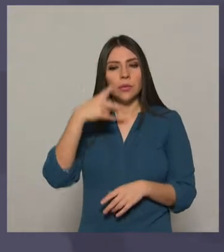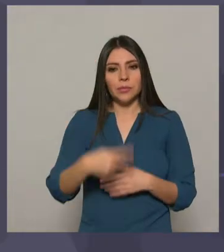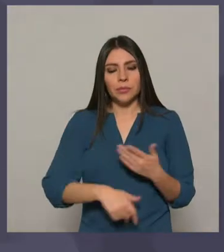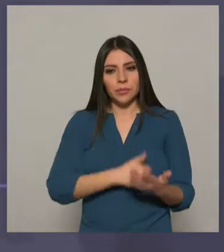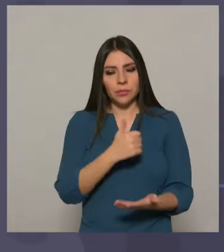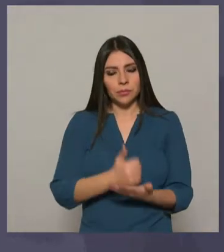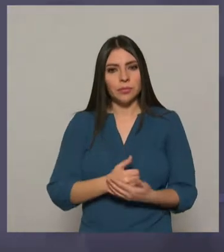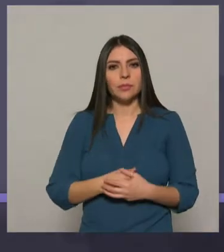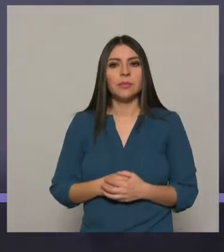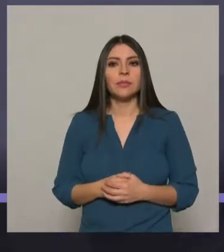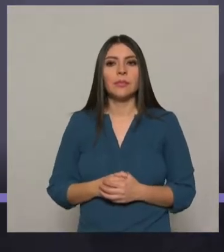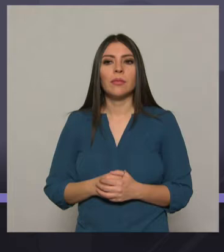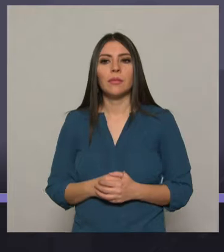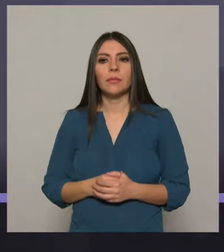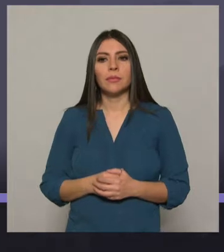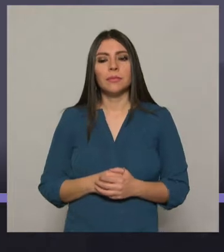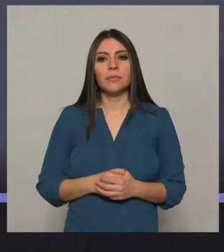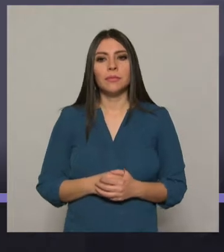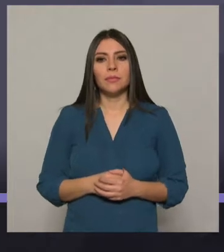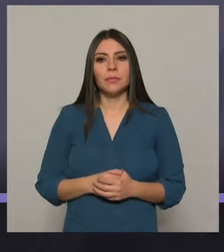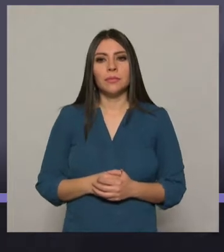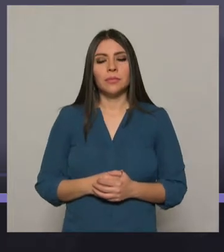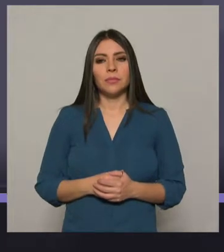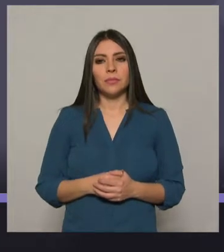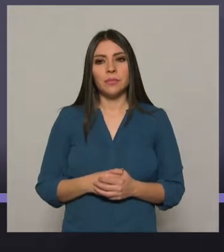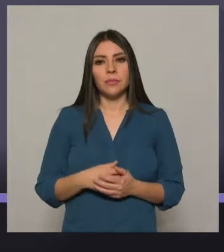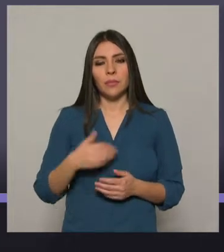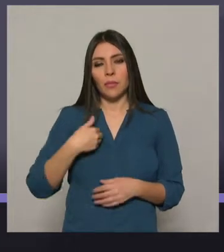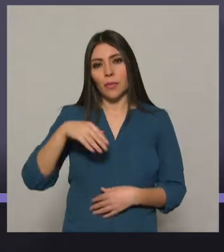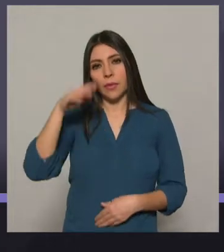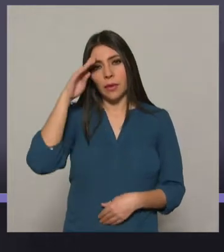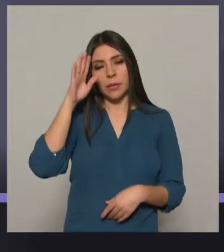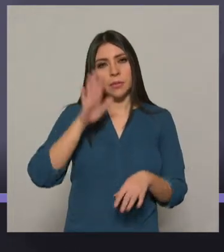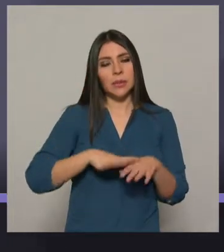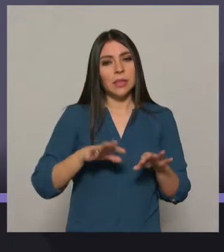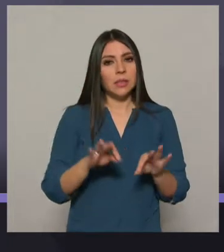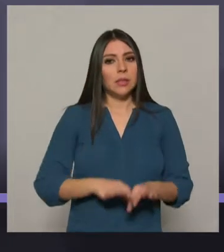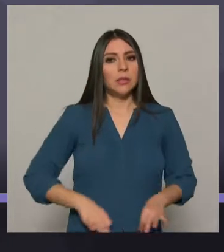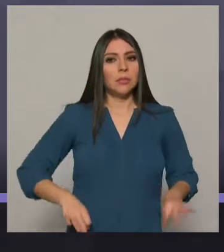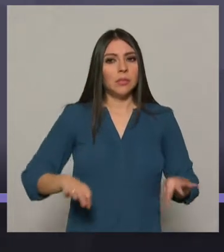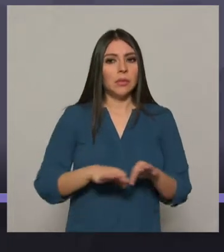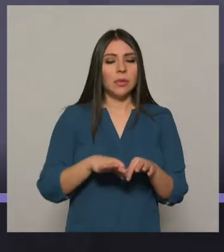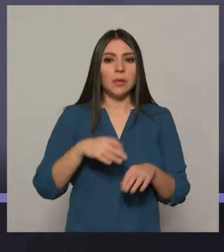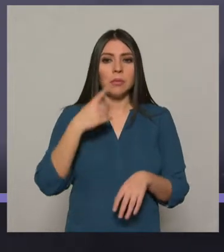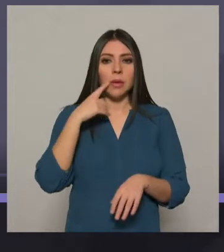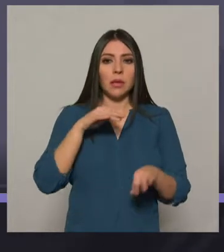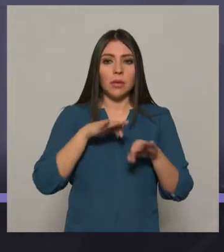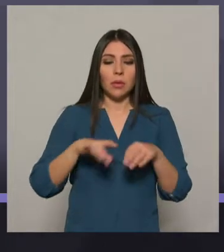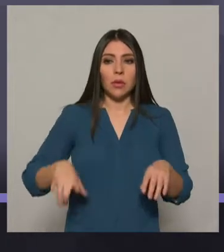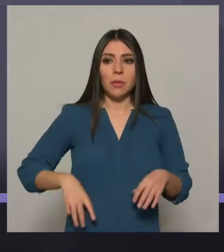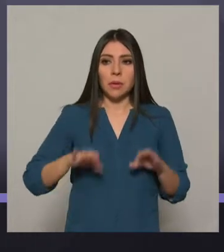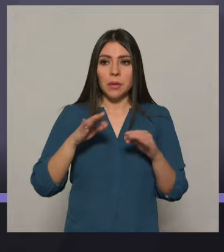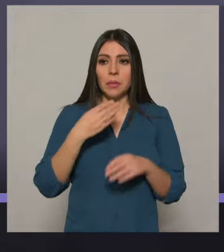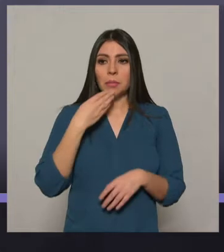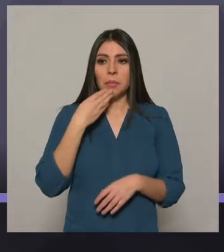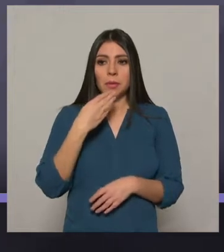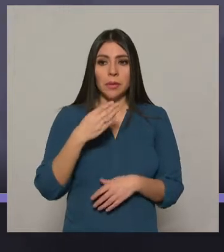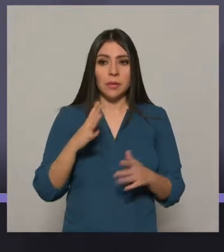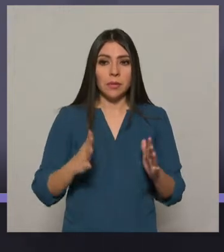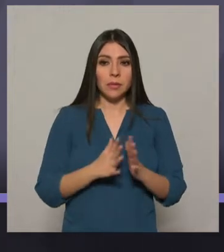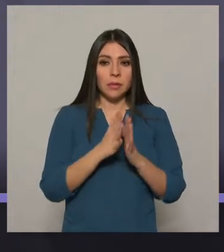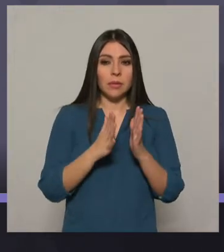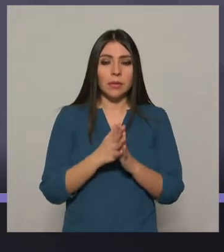yo que el asunto fundamental para un ejercicio de gobierno democrático, que debe de ser un